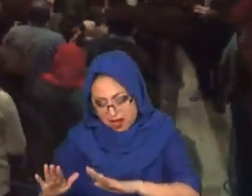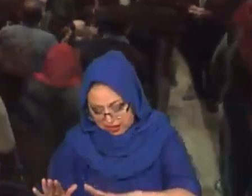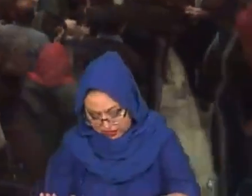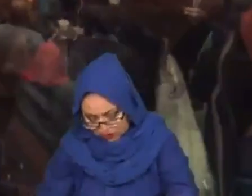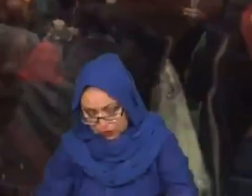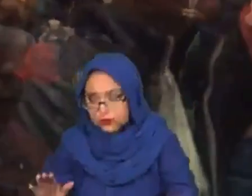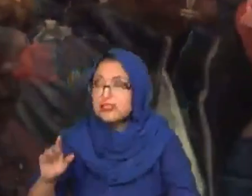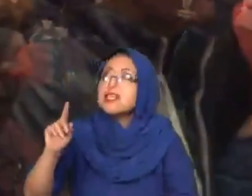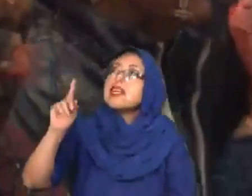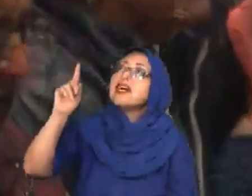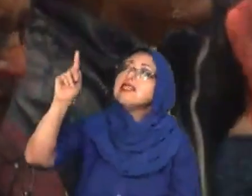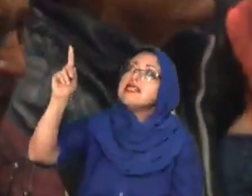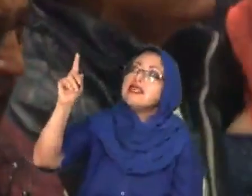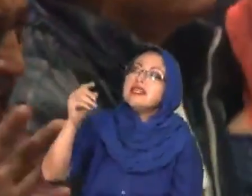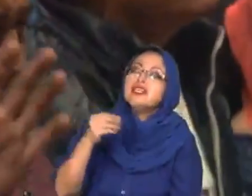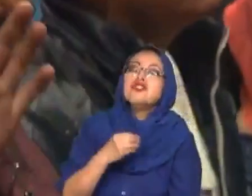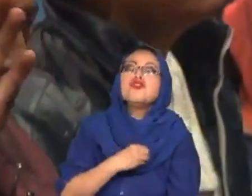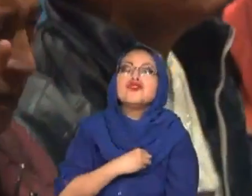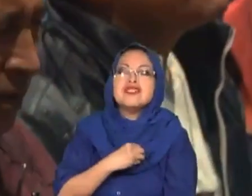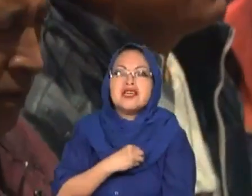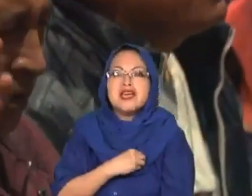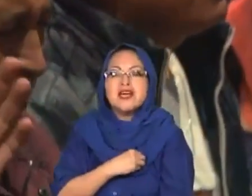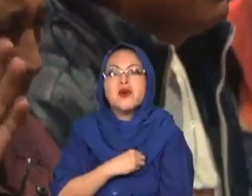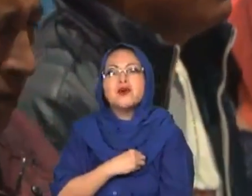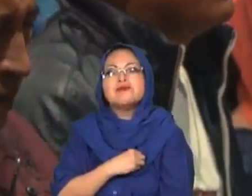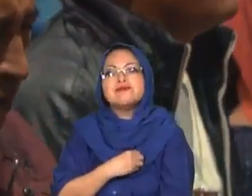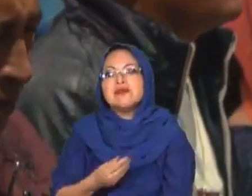adorándote. Yo quiero entrar,